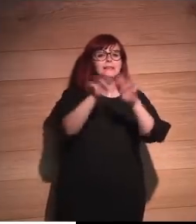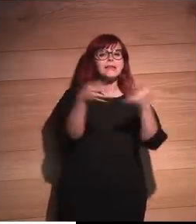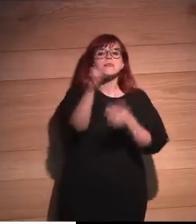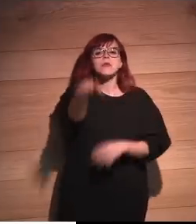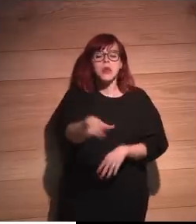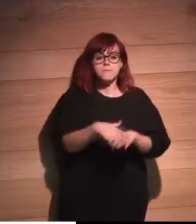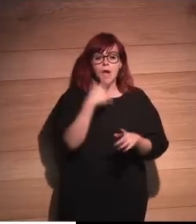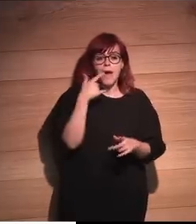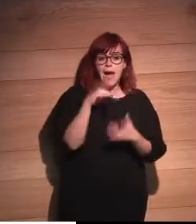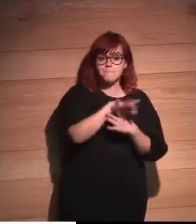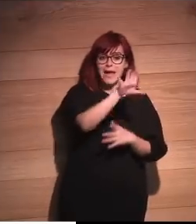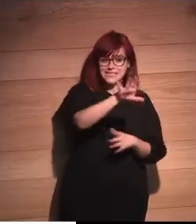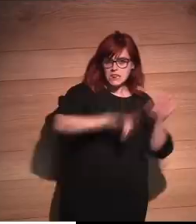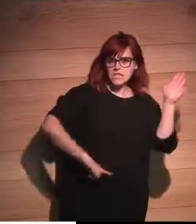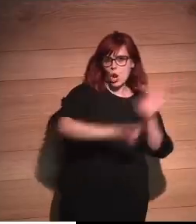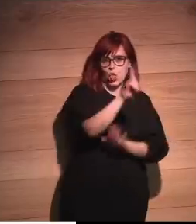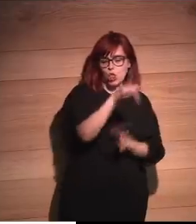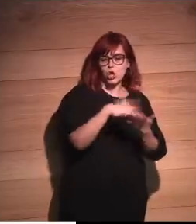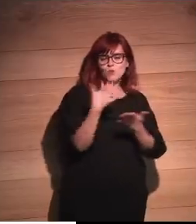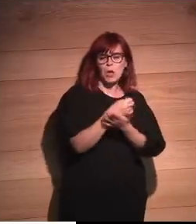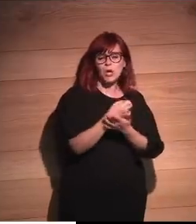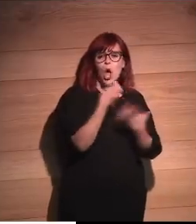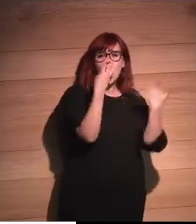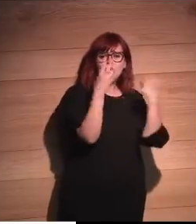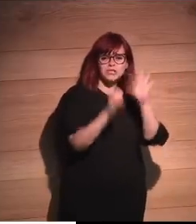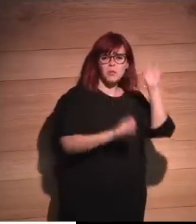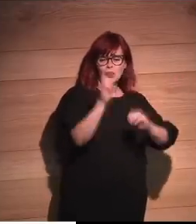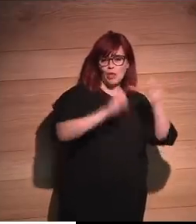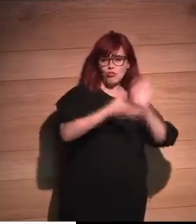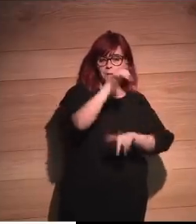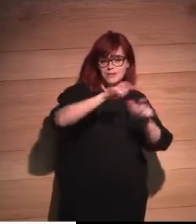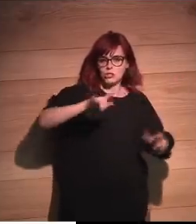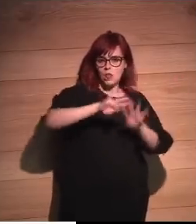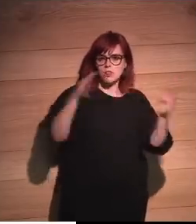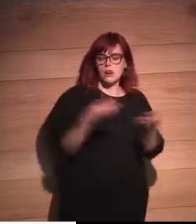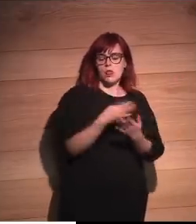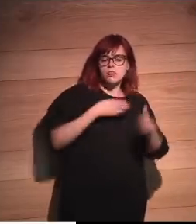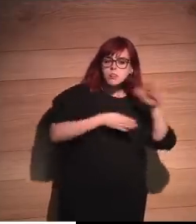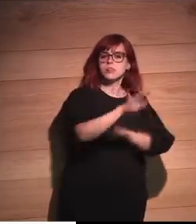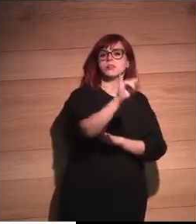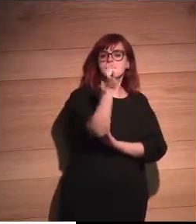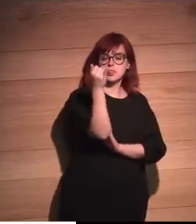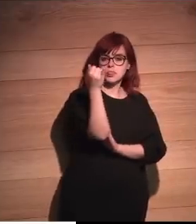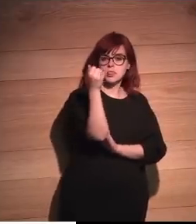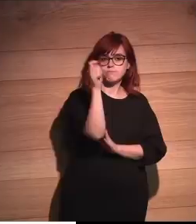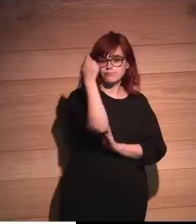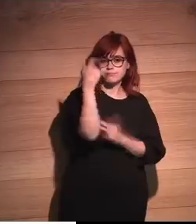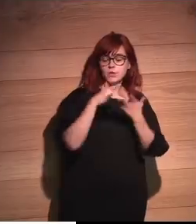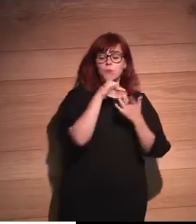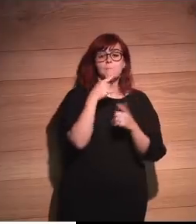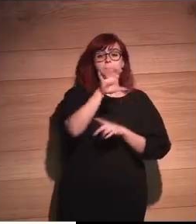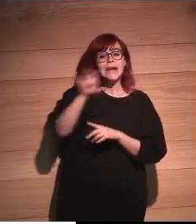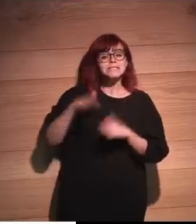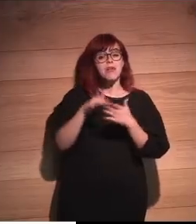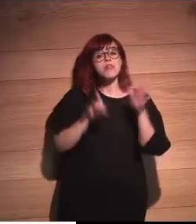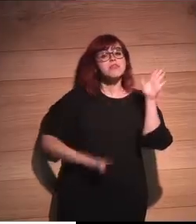Internet. Mientras que en los países desarrollados tenemos más del 80% de la población accede a Internet, en los países